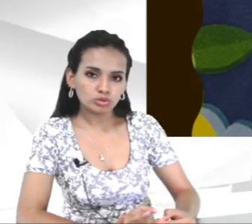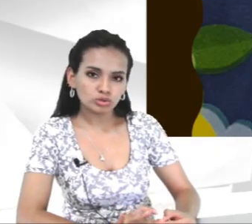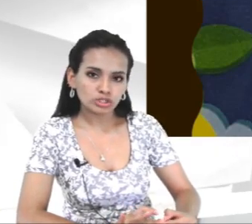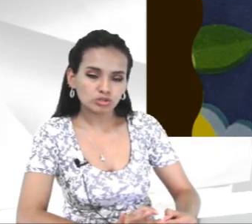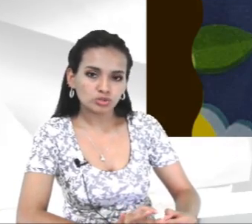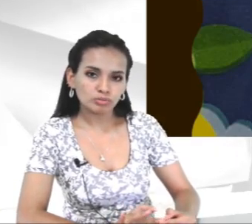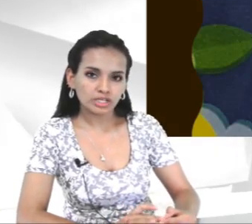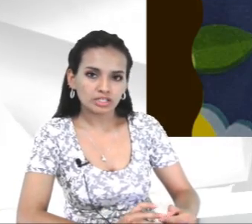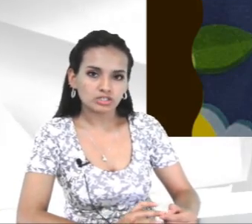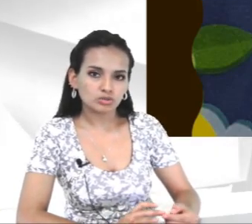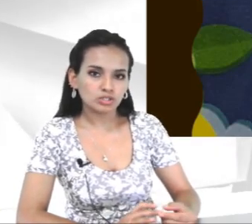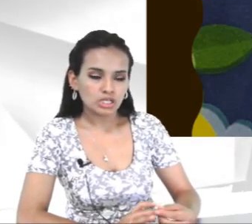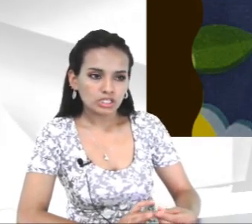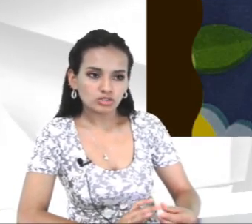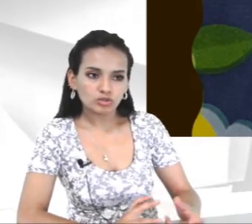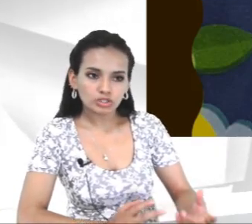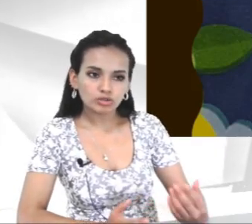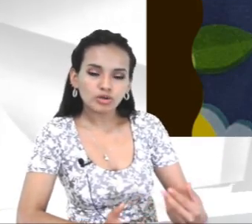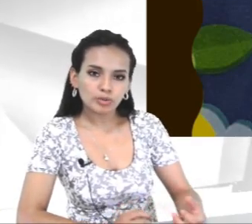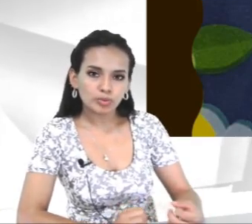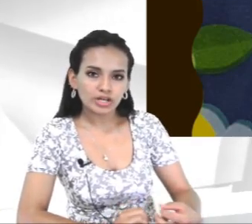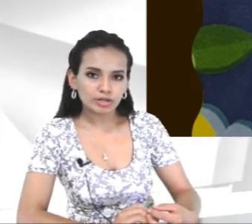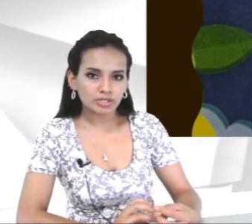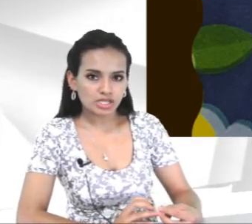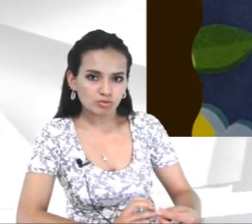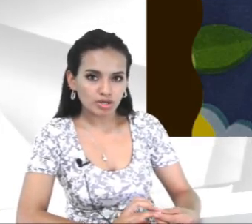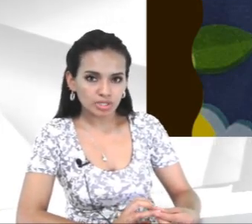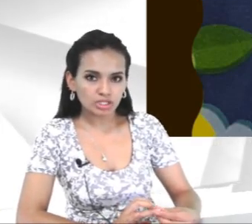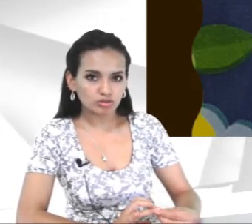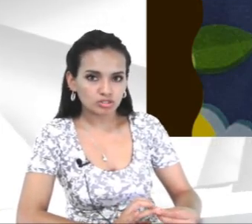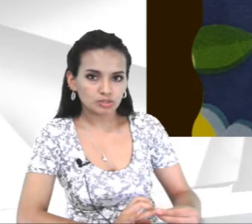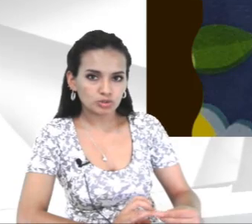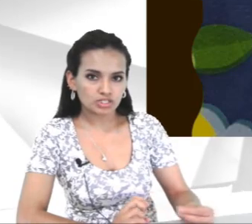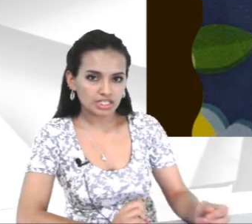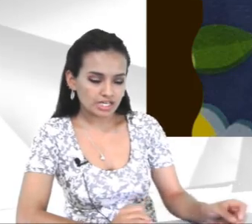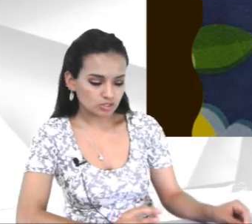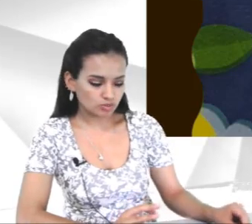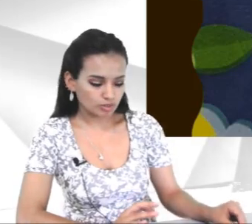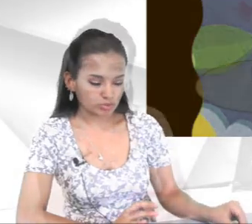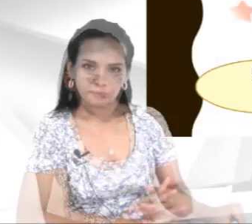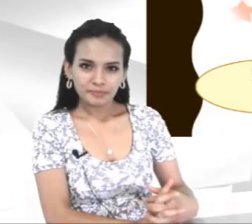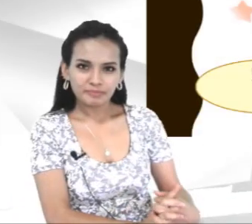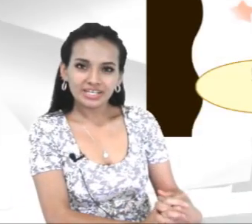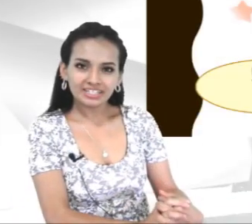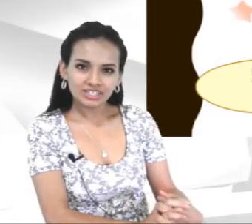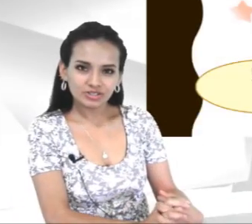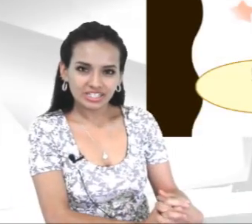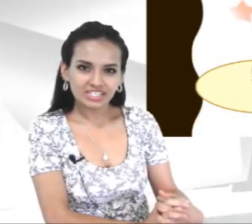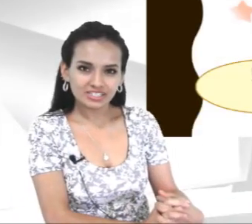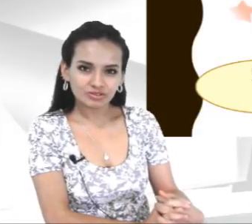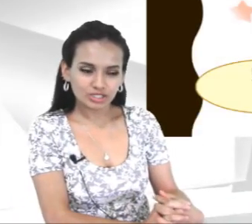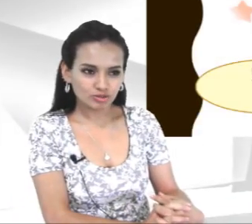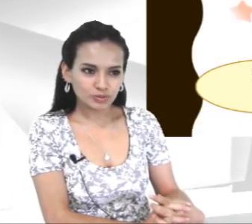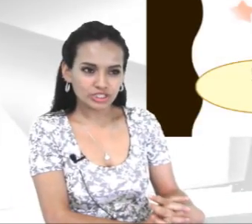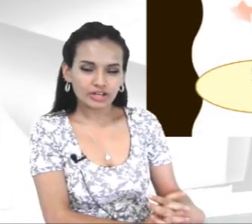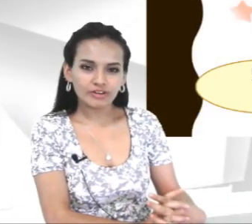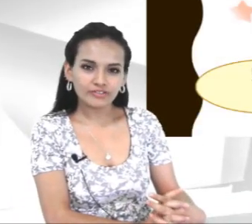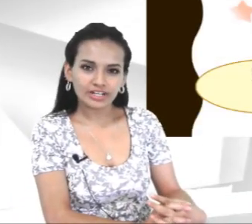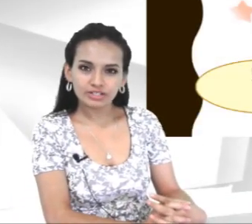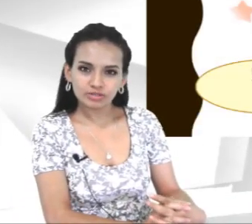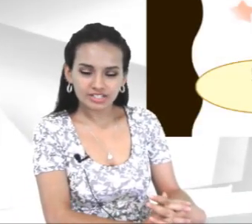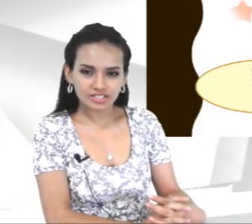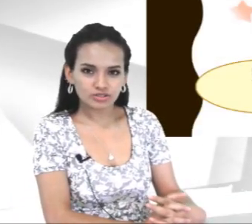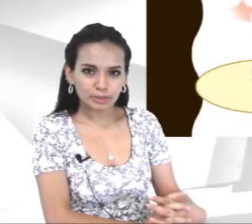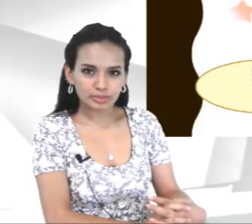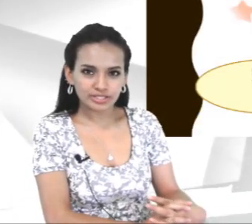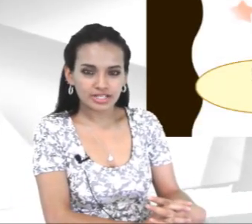hagan uso de su imaginación y sobre todo que puedan repasar nuevamente los conceptos que ya estudiamos bien niños y niñas con esto hemos llegado al